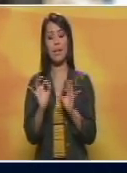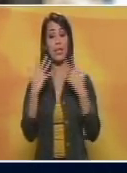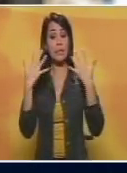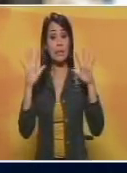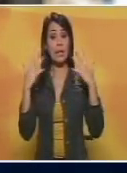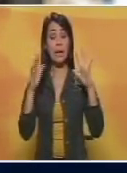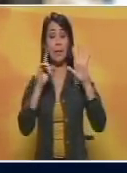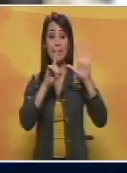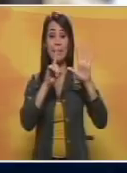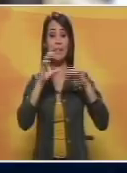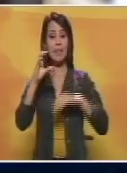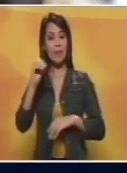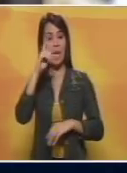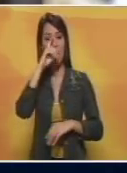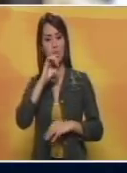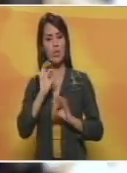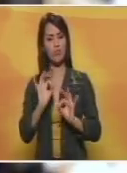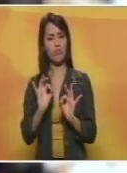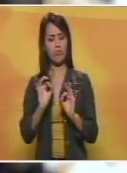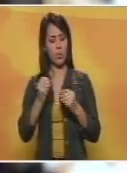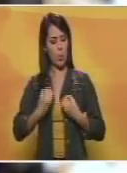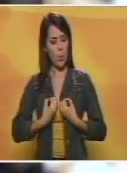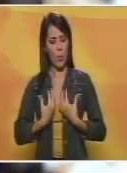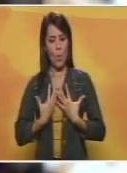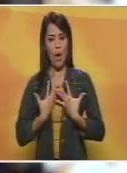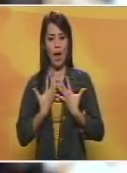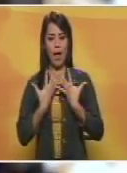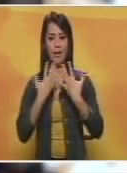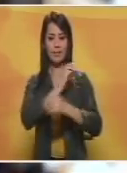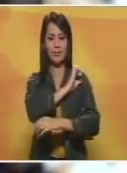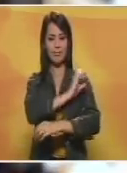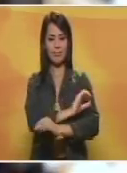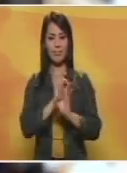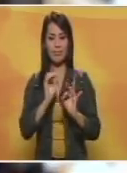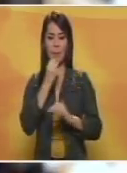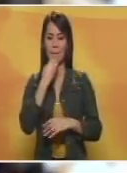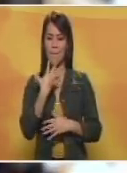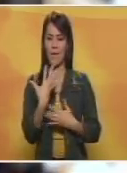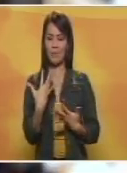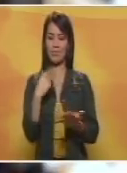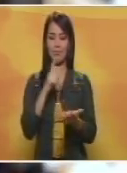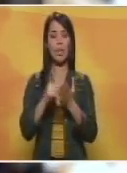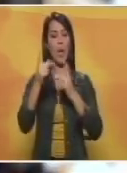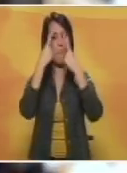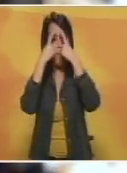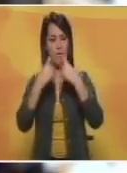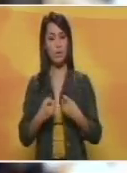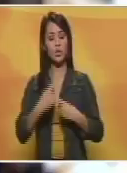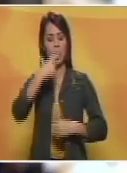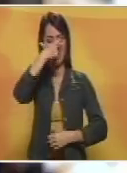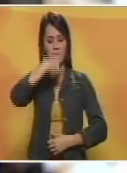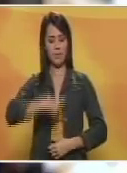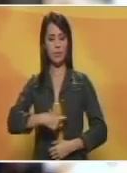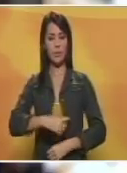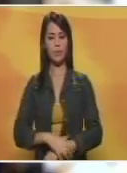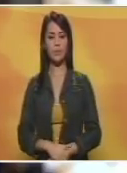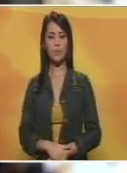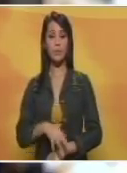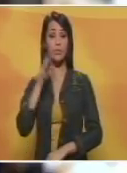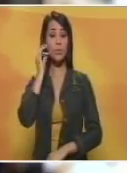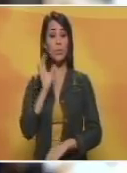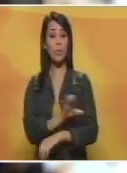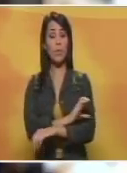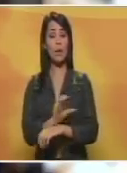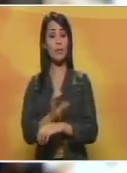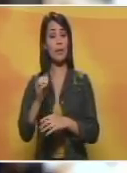sus 60 años de vida ella luce plena y enérgica para muchos está en su mejor momento profesional y personal madonna es una de las